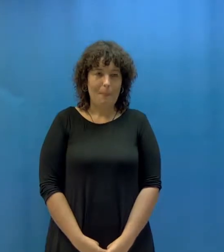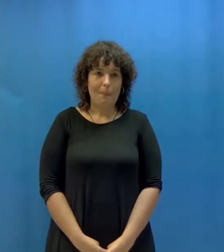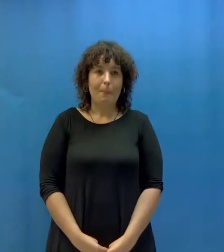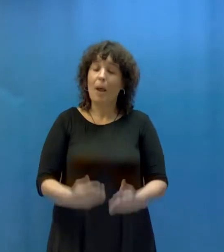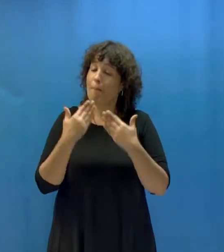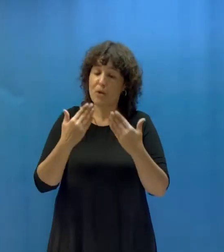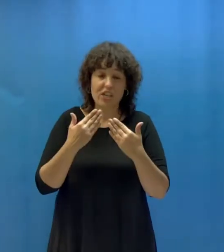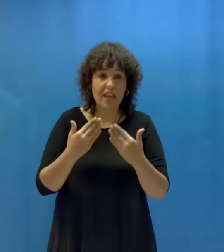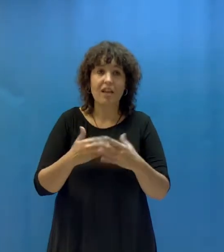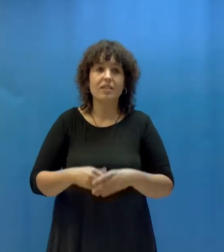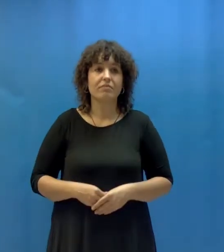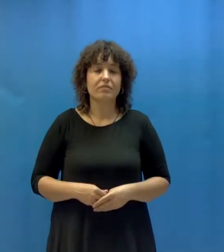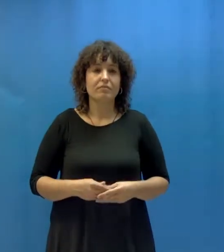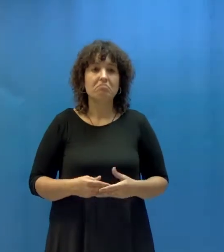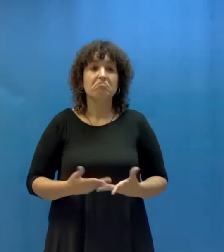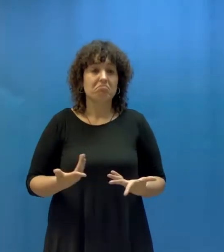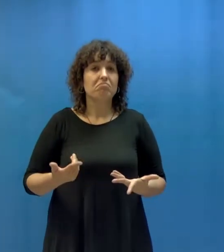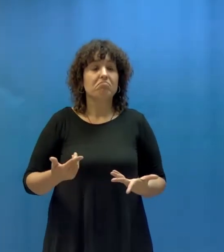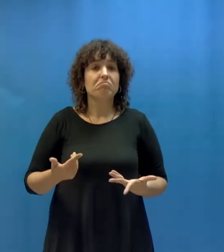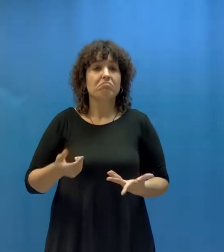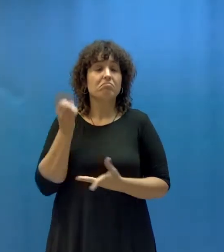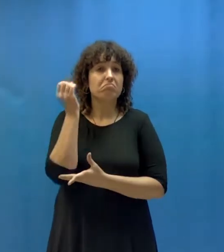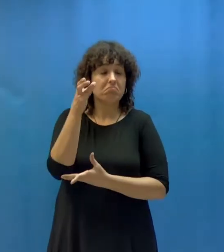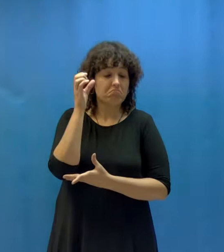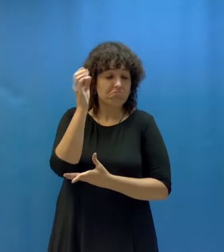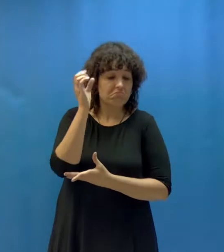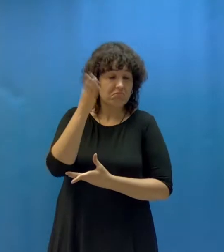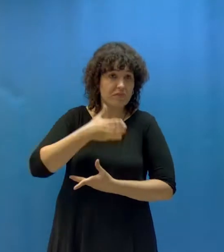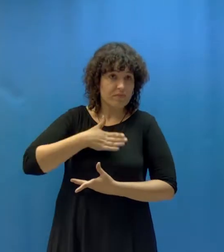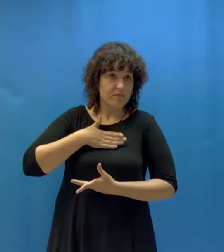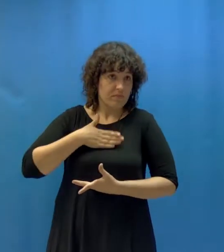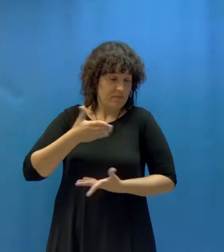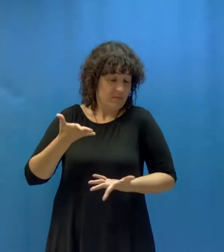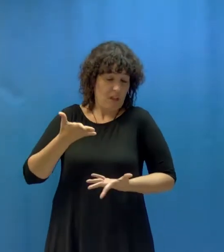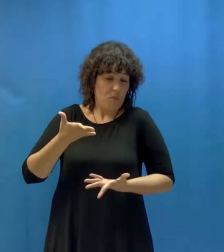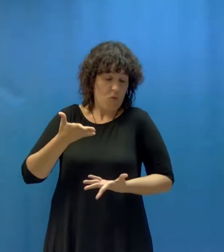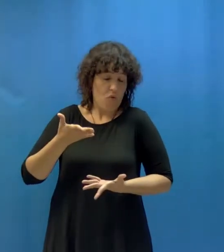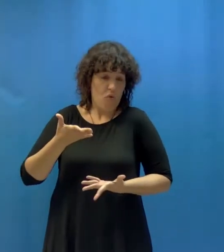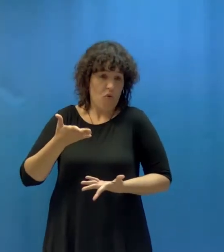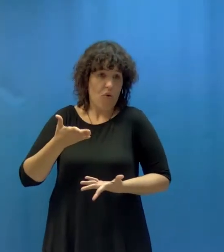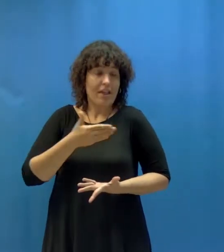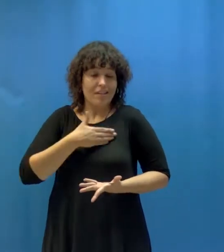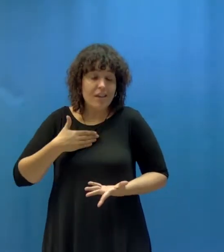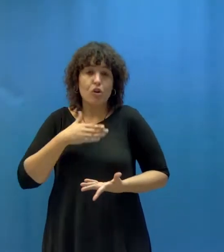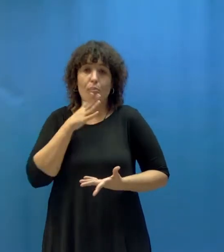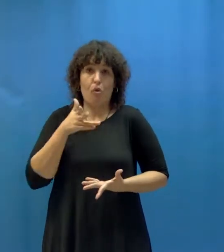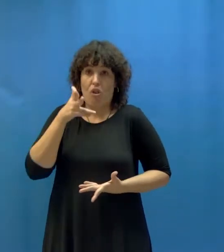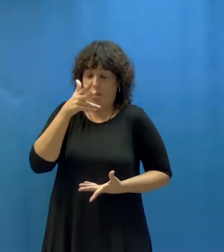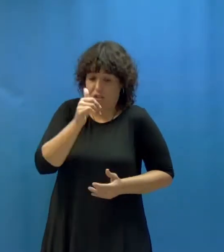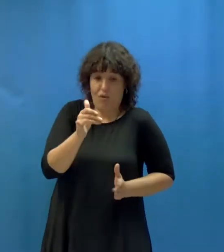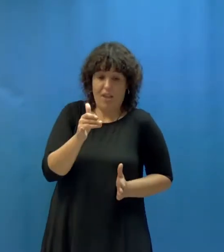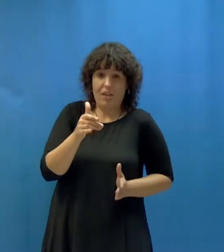Muchas gracias. Haré mi intervención, entre otras razones, porque tengo derecho a hacerlo así, en